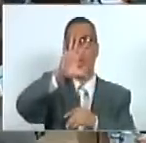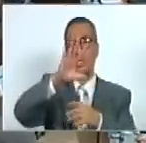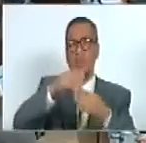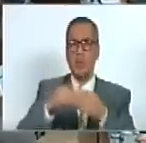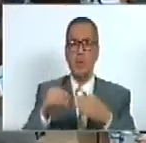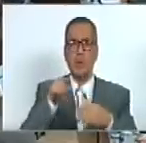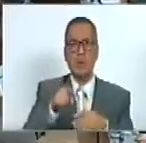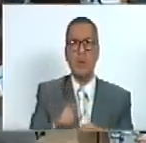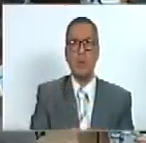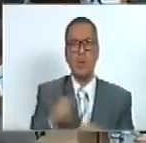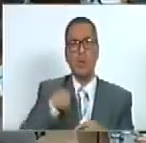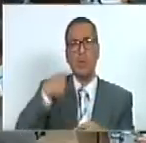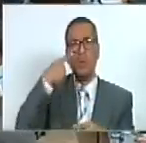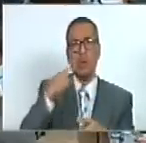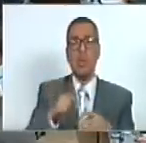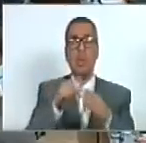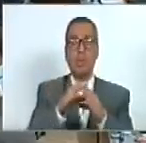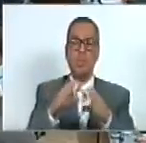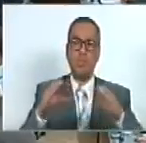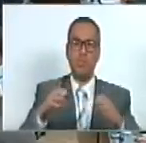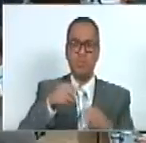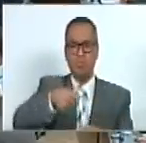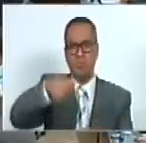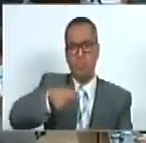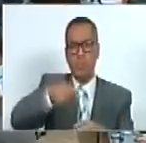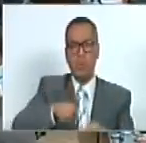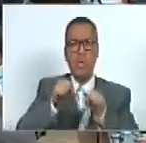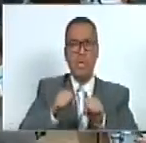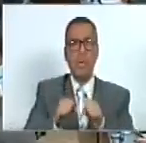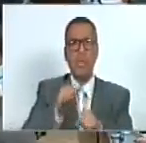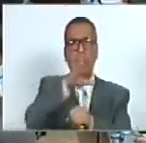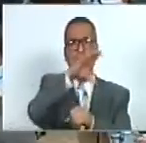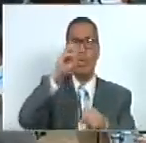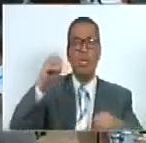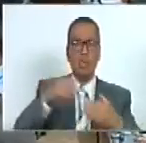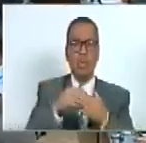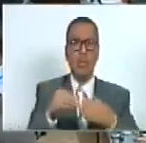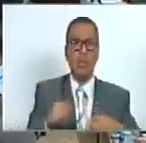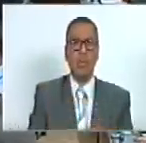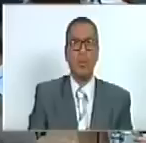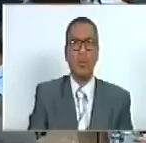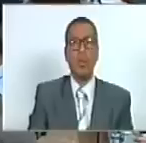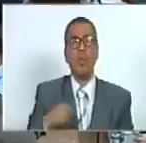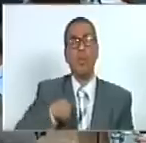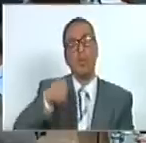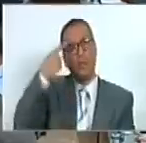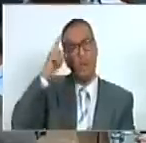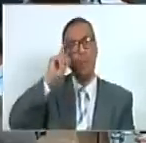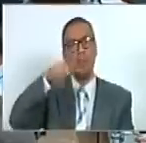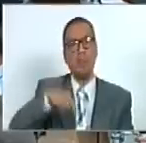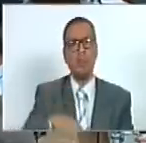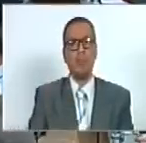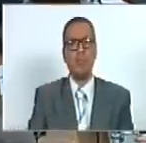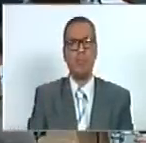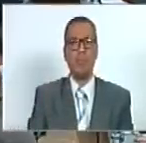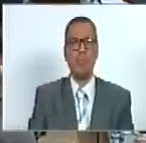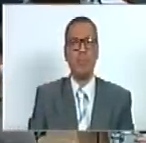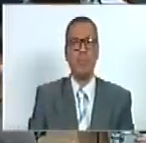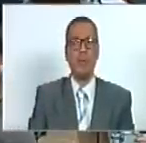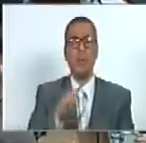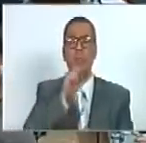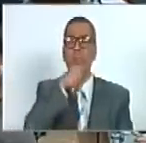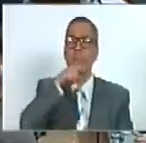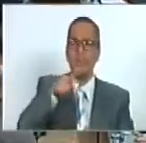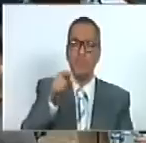$5, mientras la canasta básica sobrepasa los $500. Pero además, los jubilados